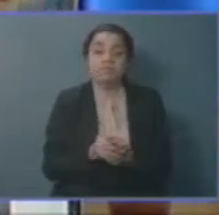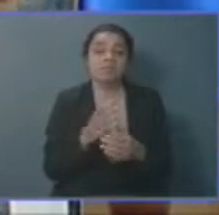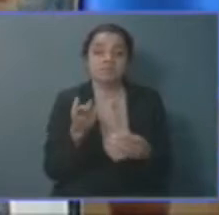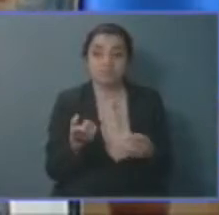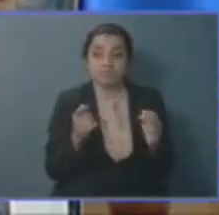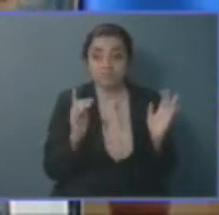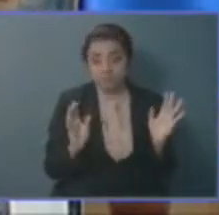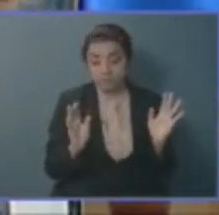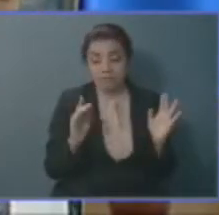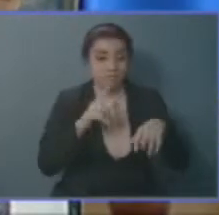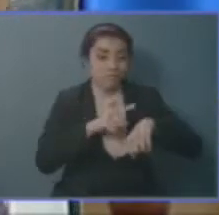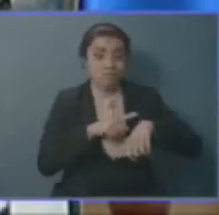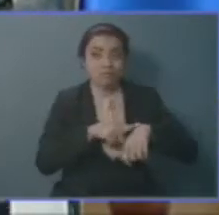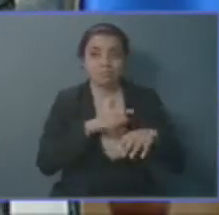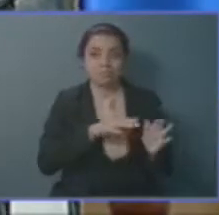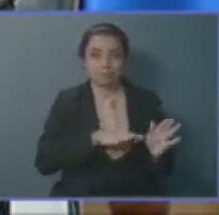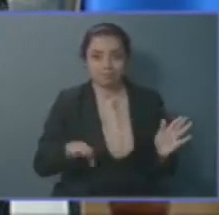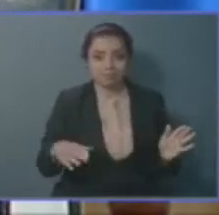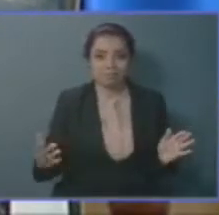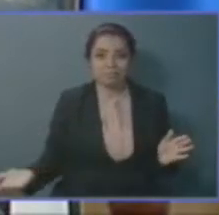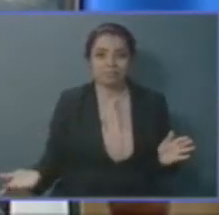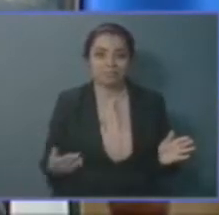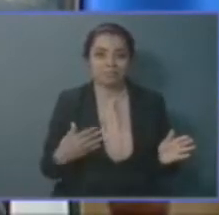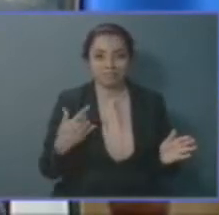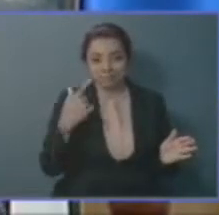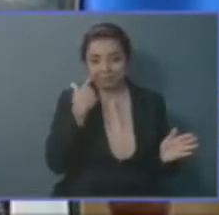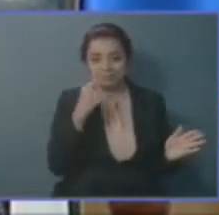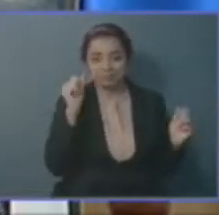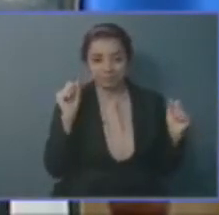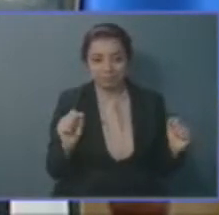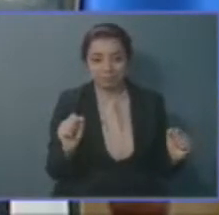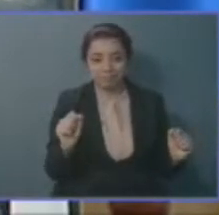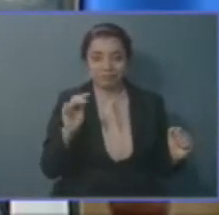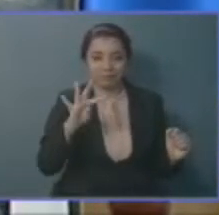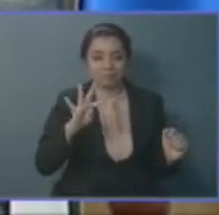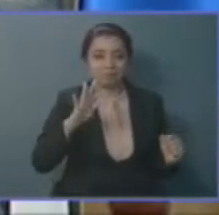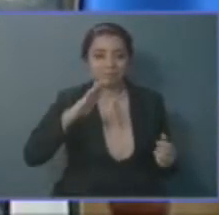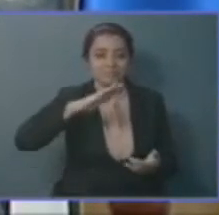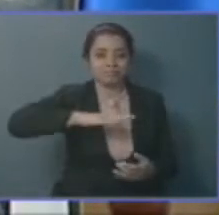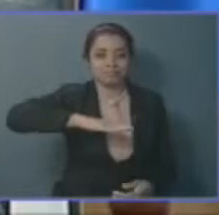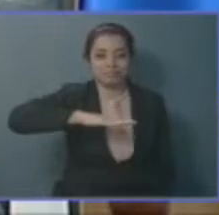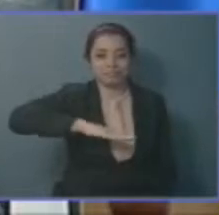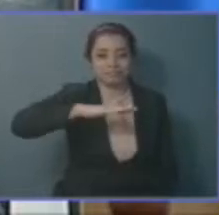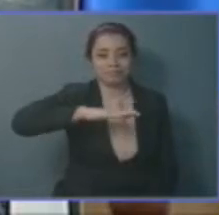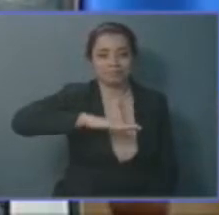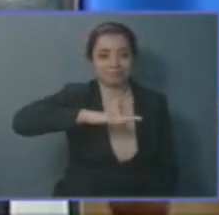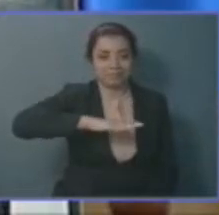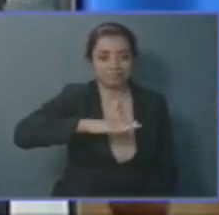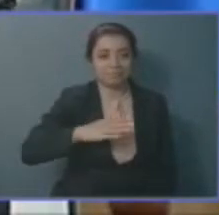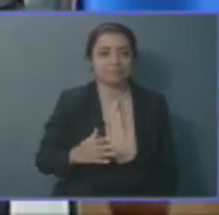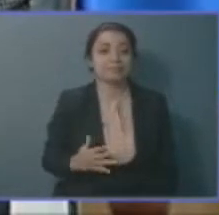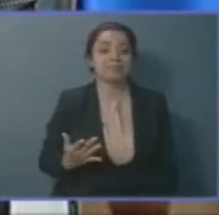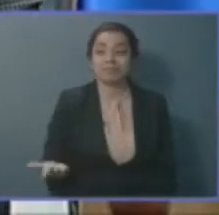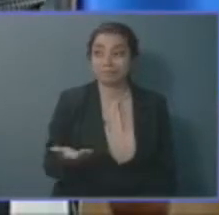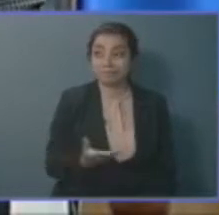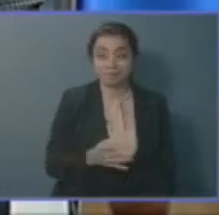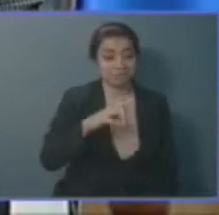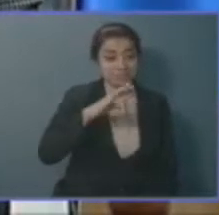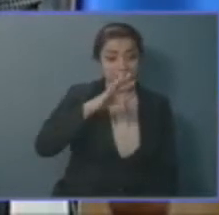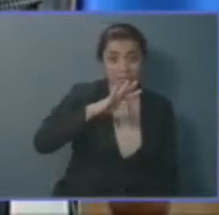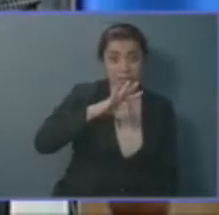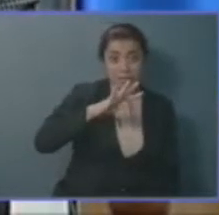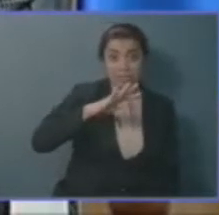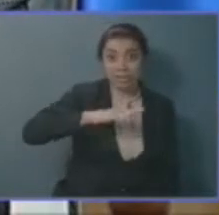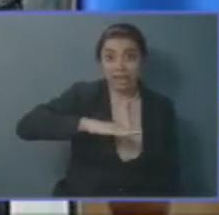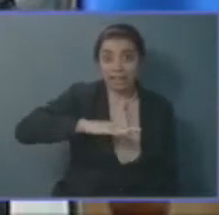total, porque tenía que haber entrado antes de las 4 de la tarde, o a las 4 de la tarde más tardar, y entró a las 4 menos 3 minutos,